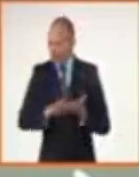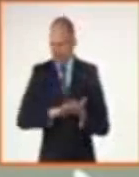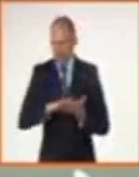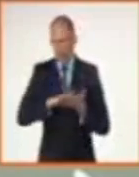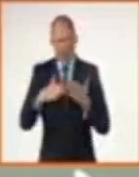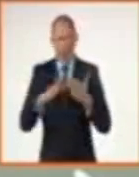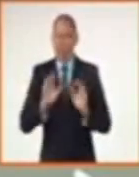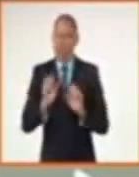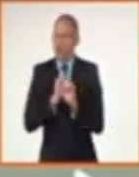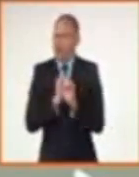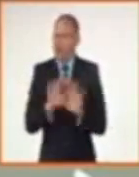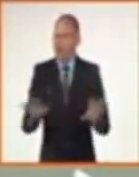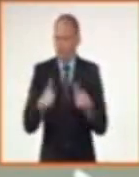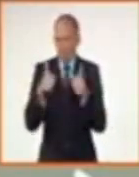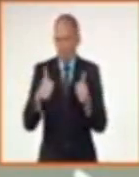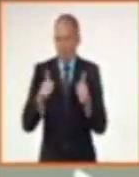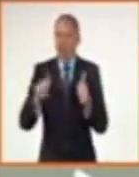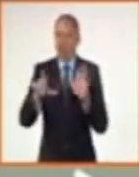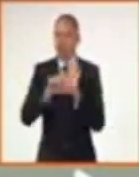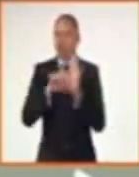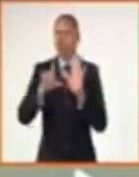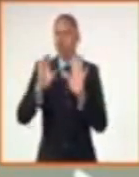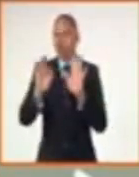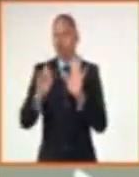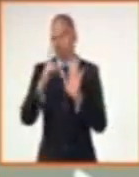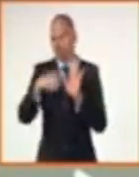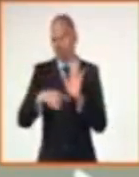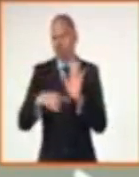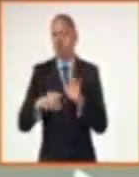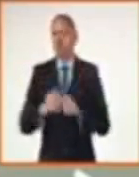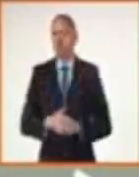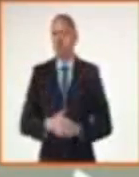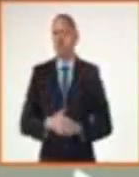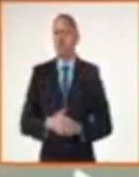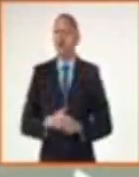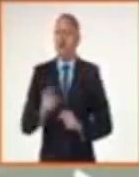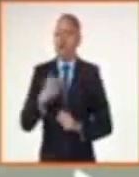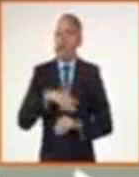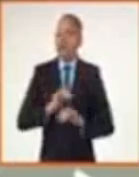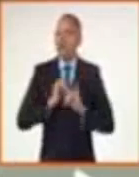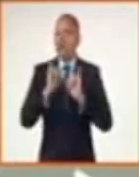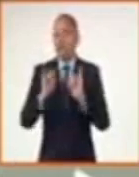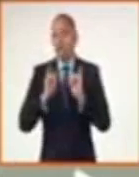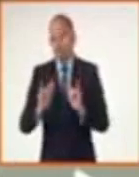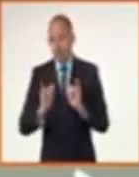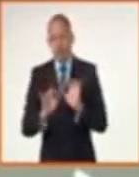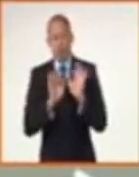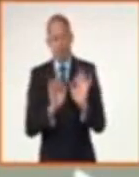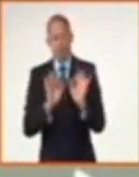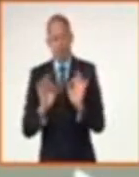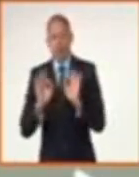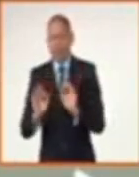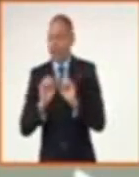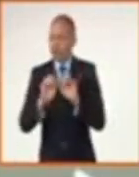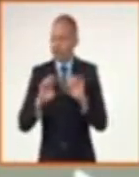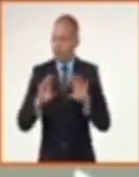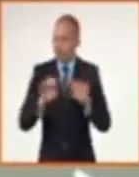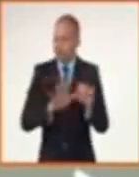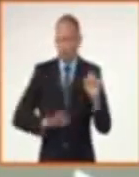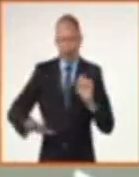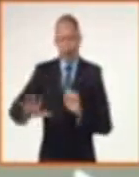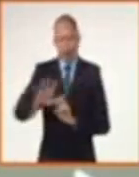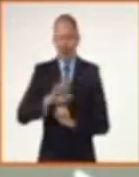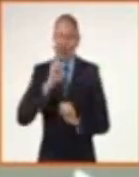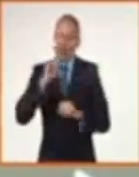y cada uno de los pasos electorales. Se ofreció información sistemática, pública y veraz de todos